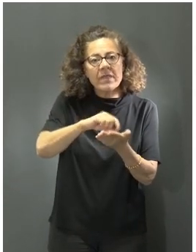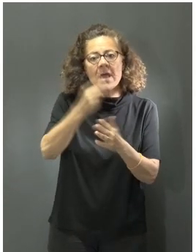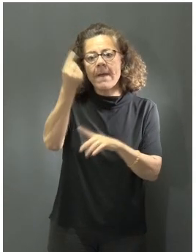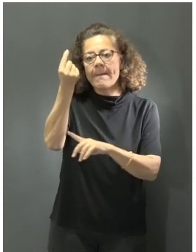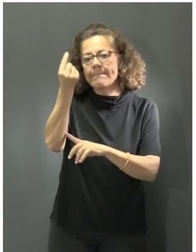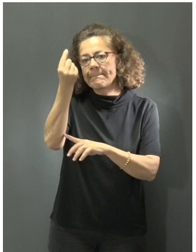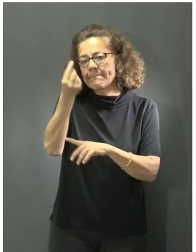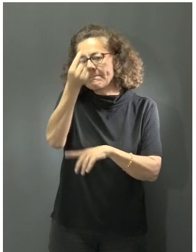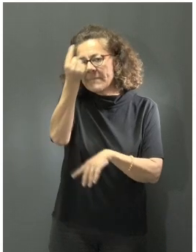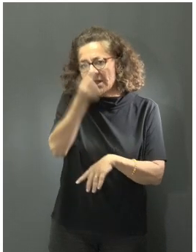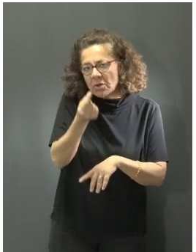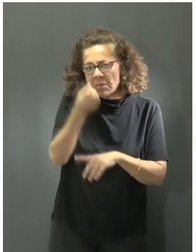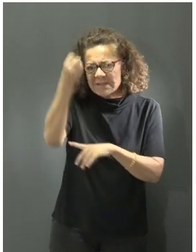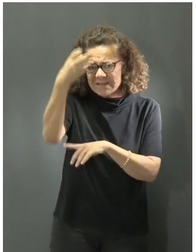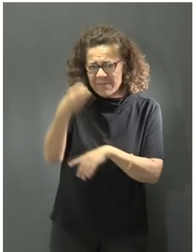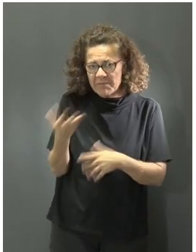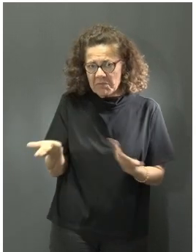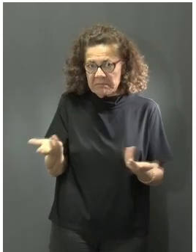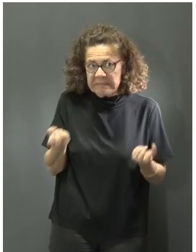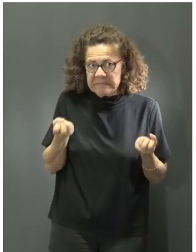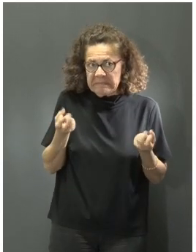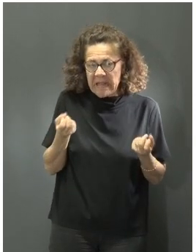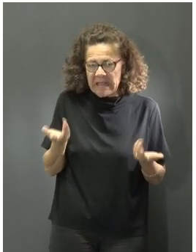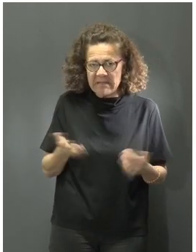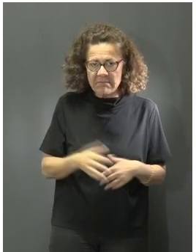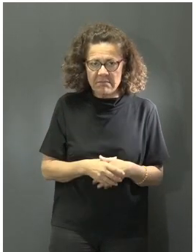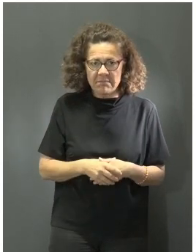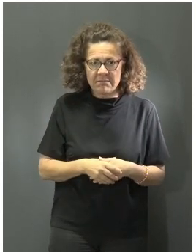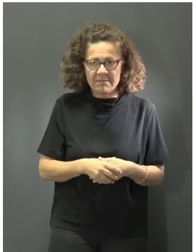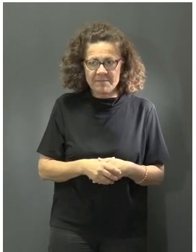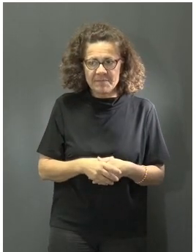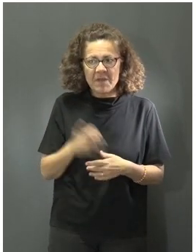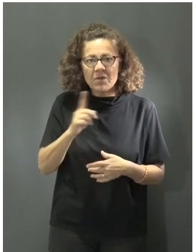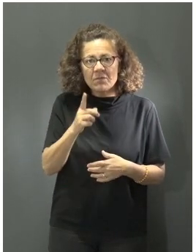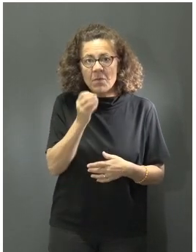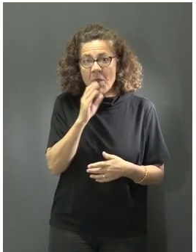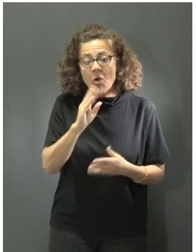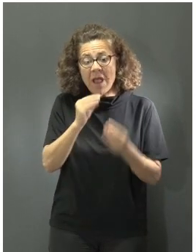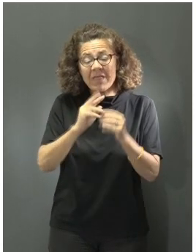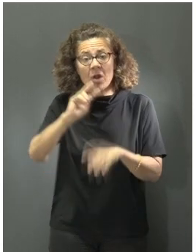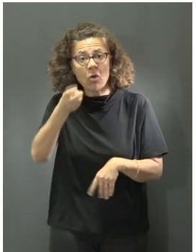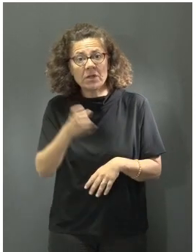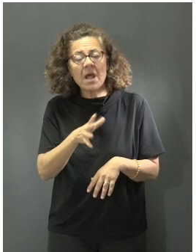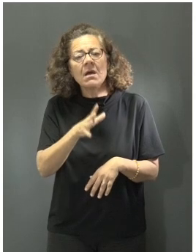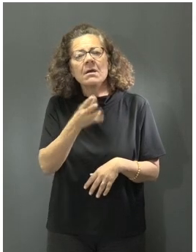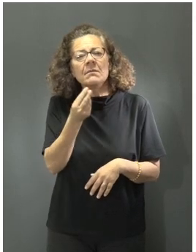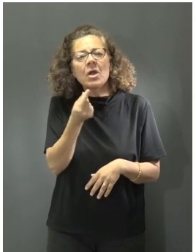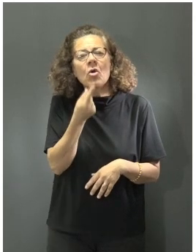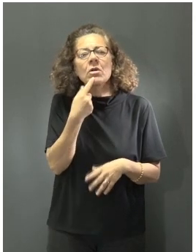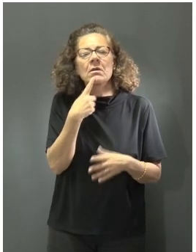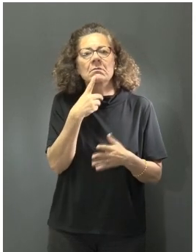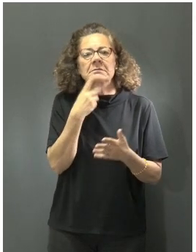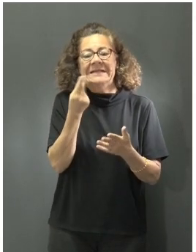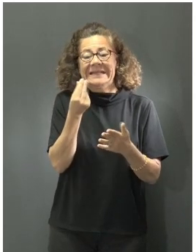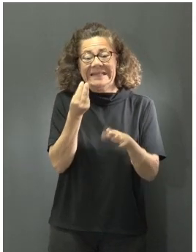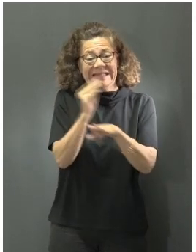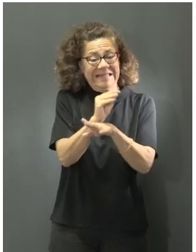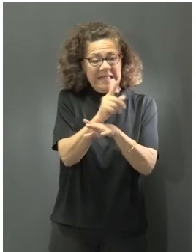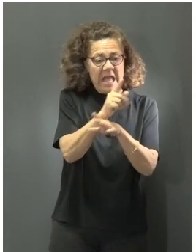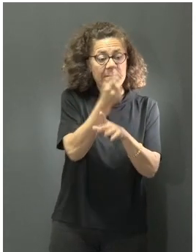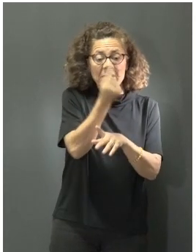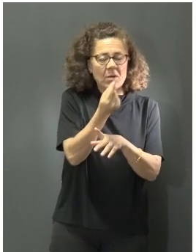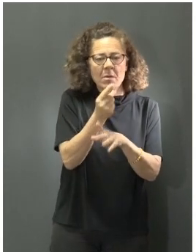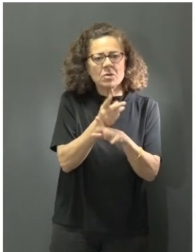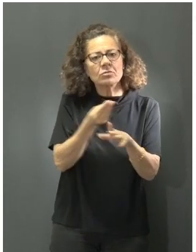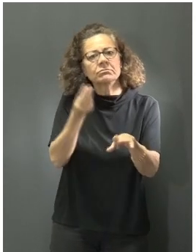en los semáforos. ¿Y qué necesidad había de ponerlos? ¿Por qué no hicisteis otra cosa, ¿no? ¿Por qué no invertisteis en formación? ¿Por qué no